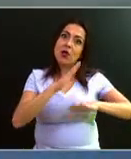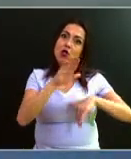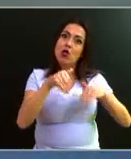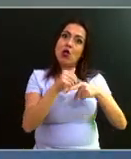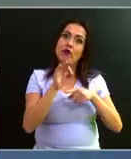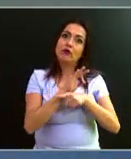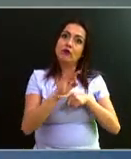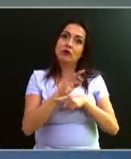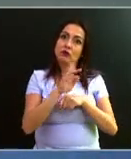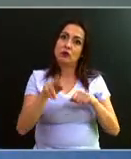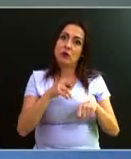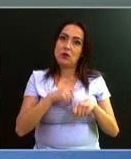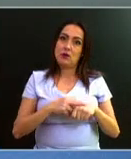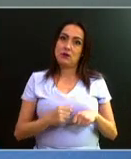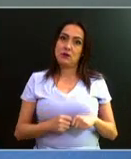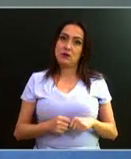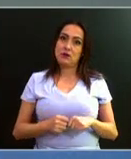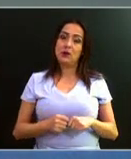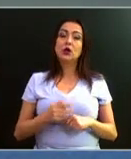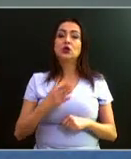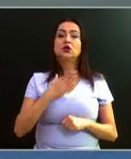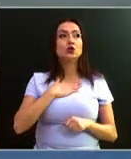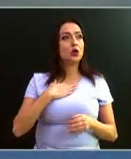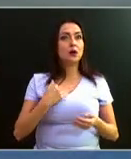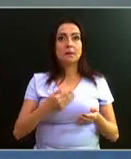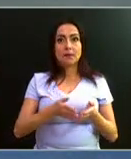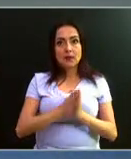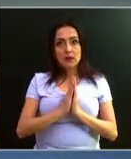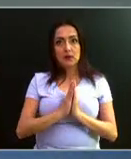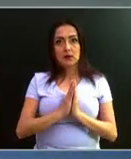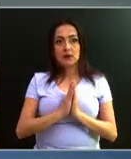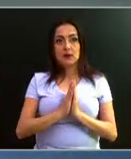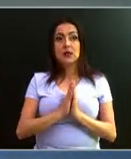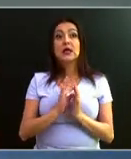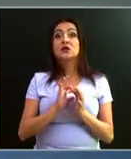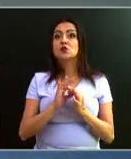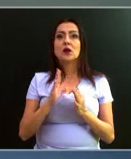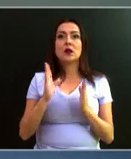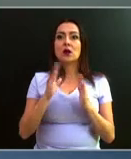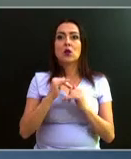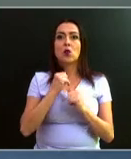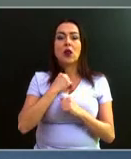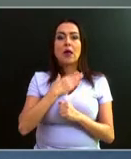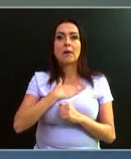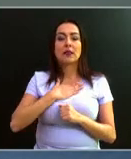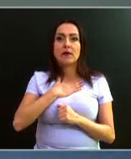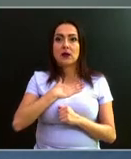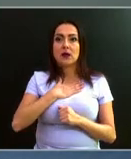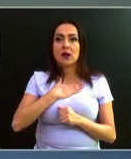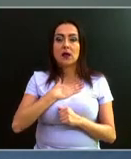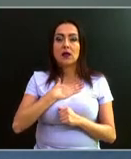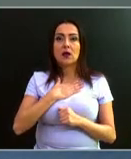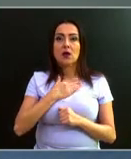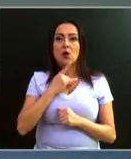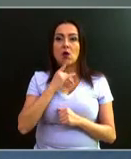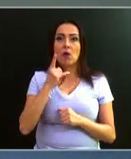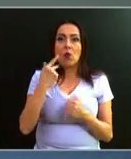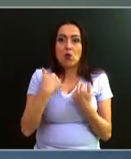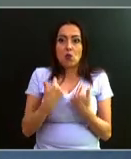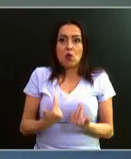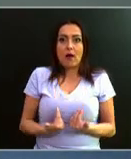con normalidad. Entonces, yo lo que les pedí es que dicha que no hubo ningún lamentable incidente en un ser